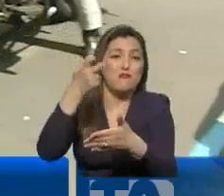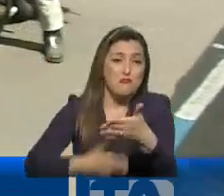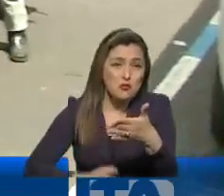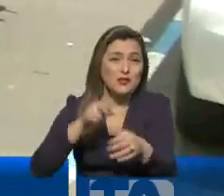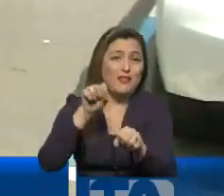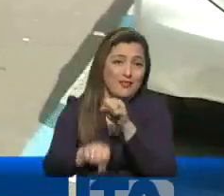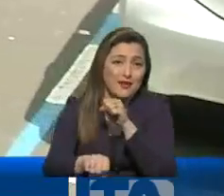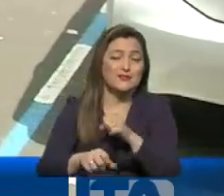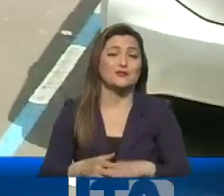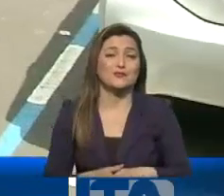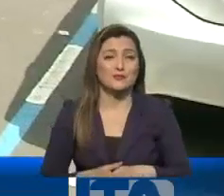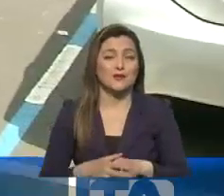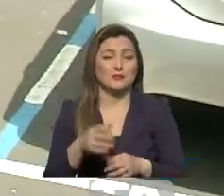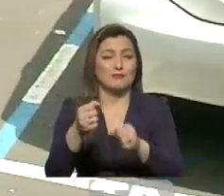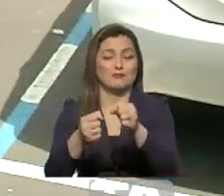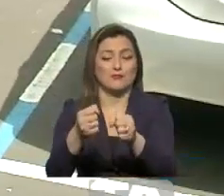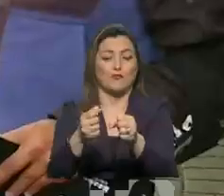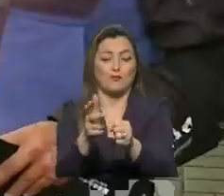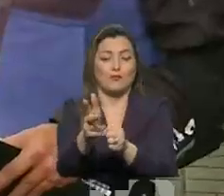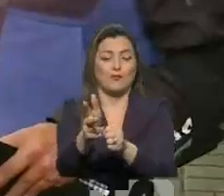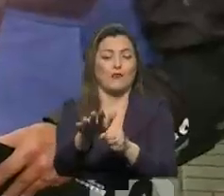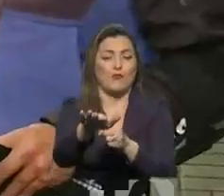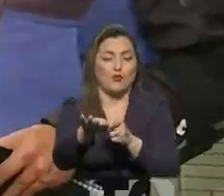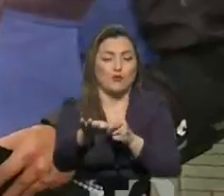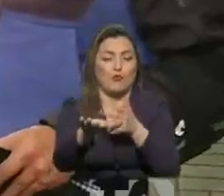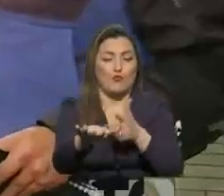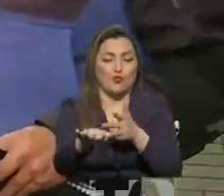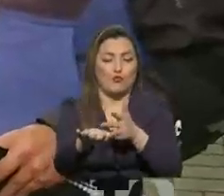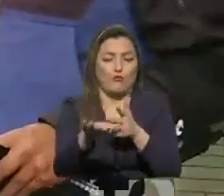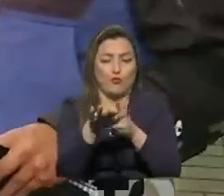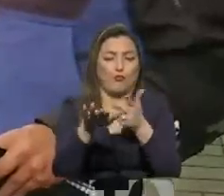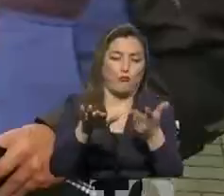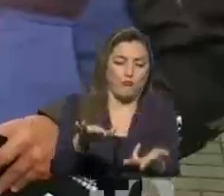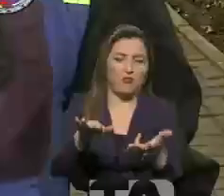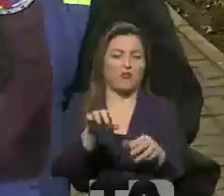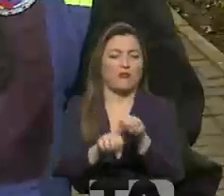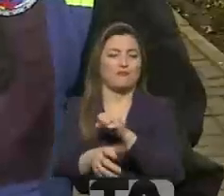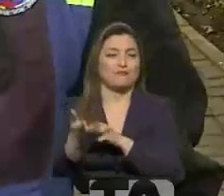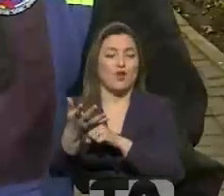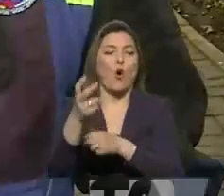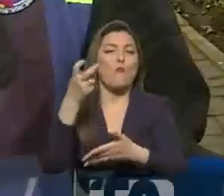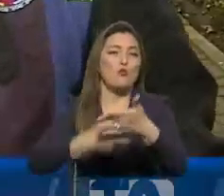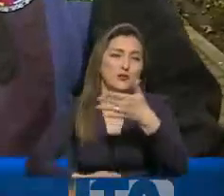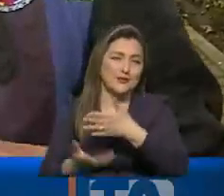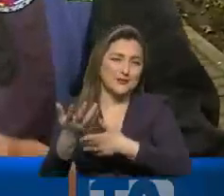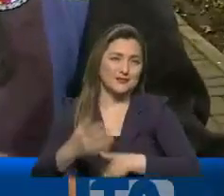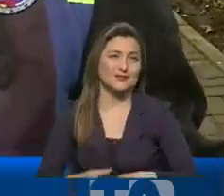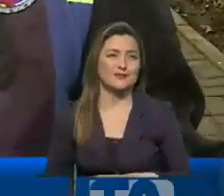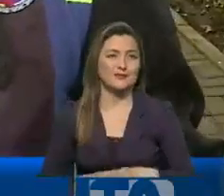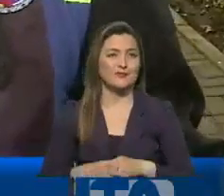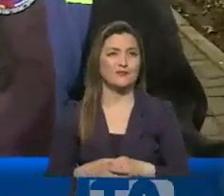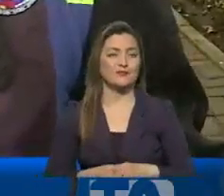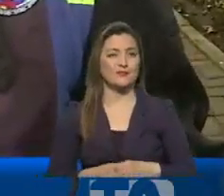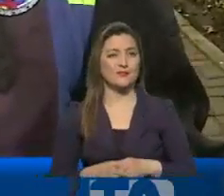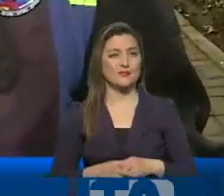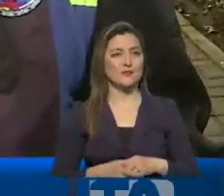también daños, pues con un pequeño golpe las motos caen al suelo y se dañan algunas partes. Y lamentablemente nosotros nos toca, no porque